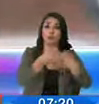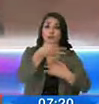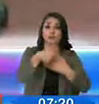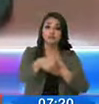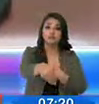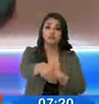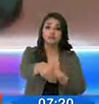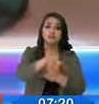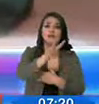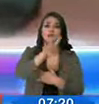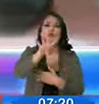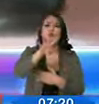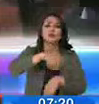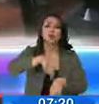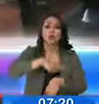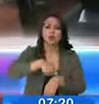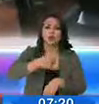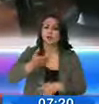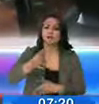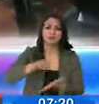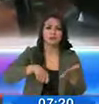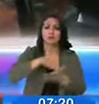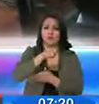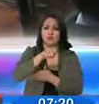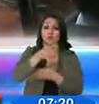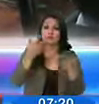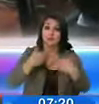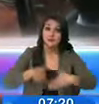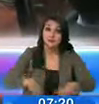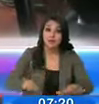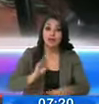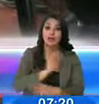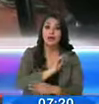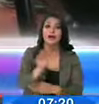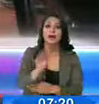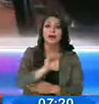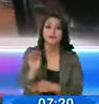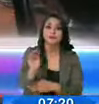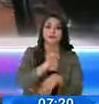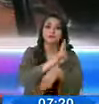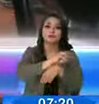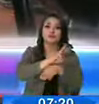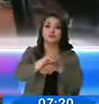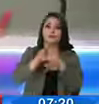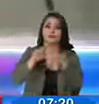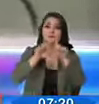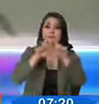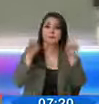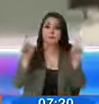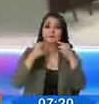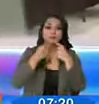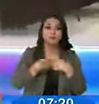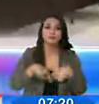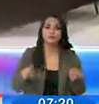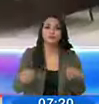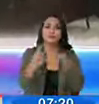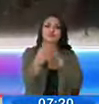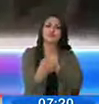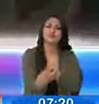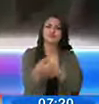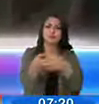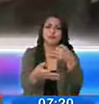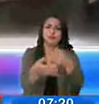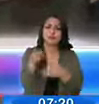no mayor de 24 horas, para que después de notificada la Superintendencia de Compañías convoque a una audiencia donde